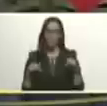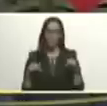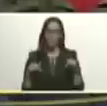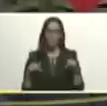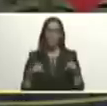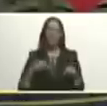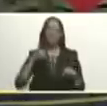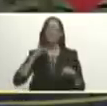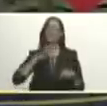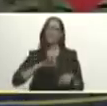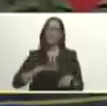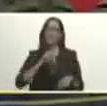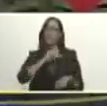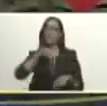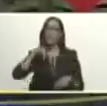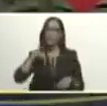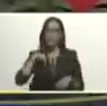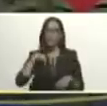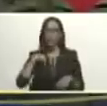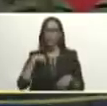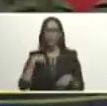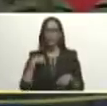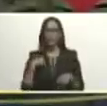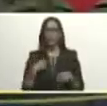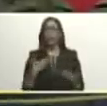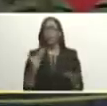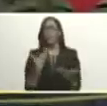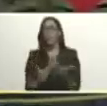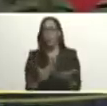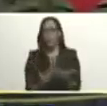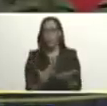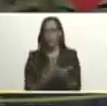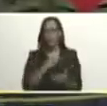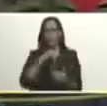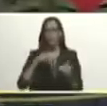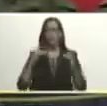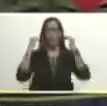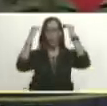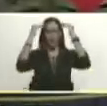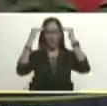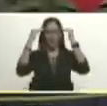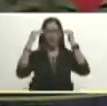estábamos nosotros, por propuesta de nuestro comandante supremo Hugo Chávez,